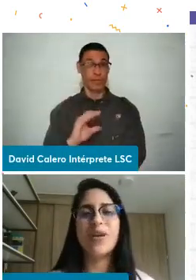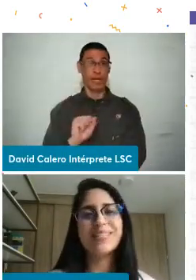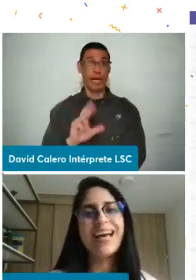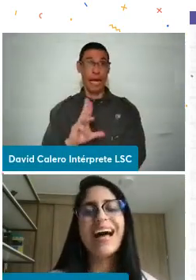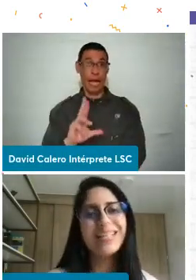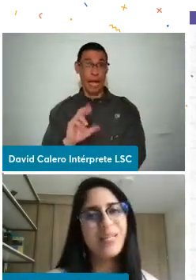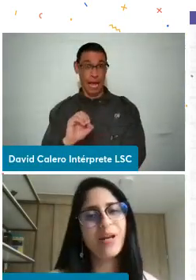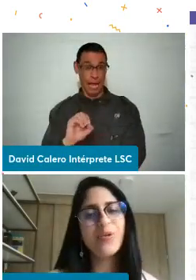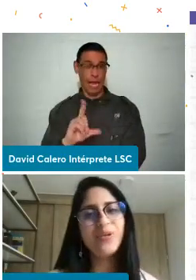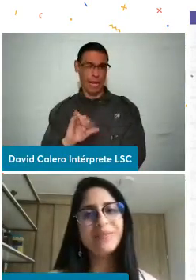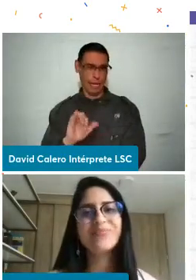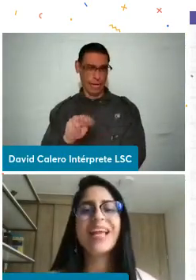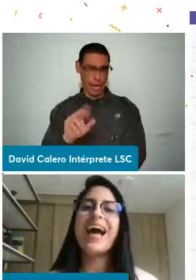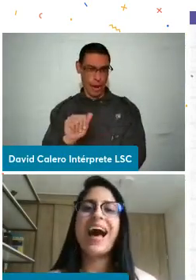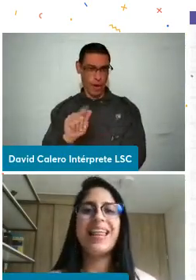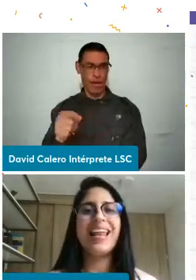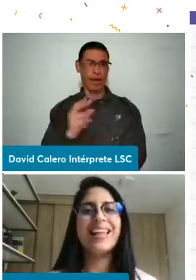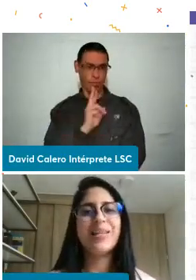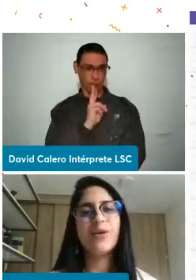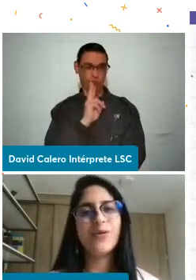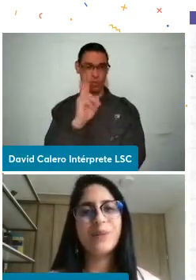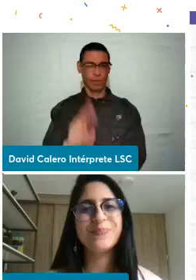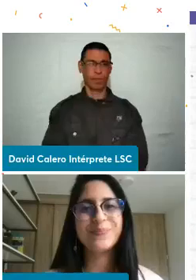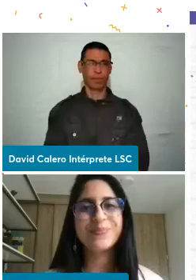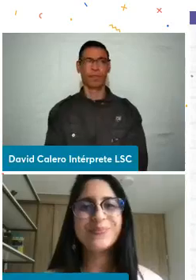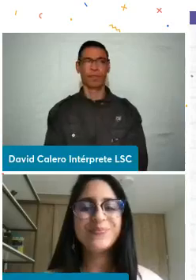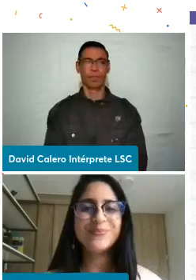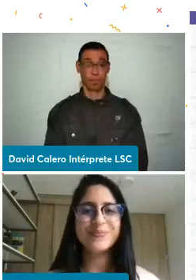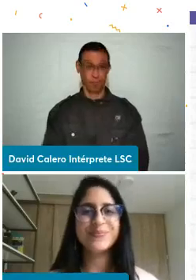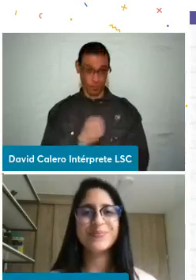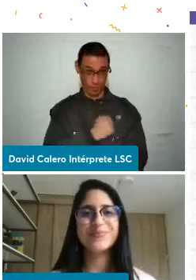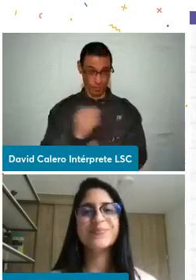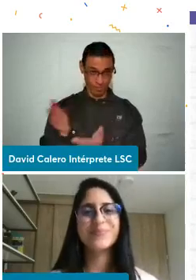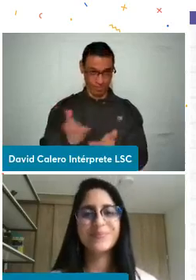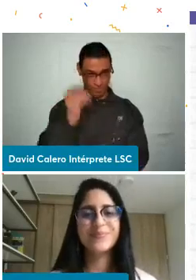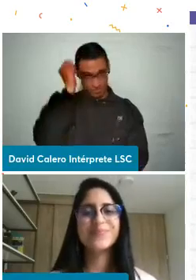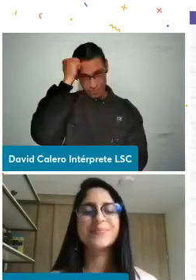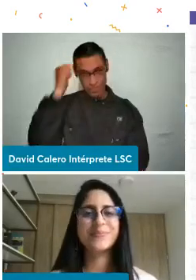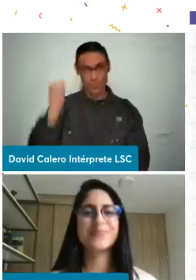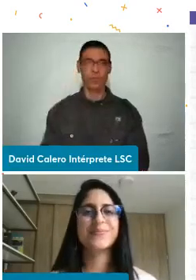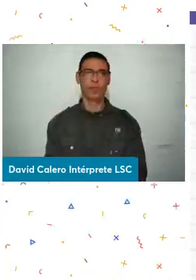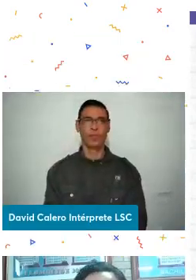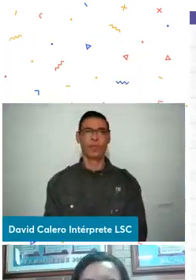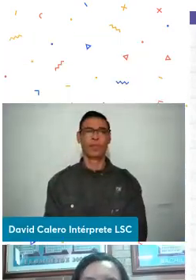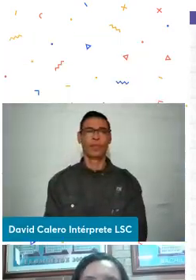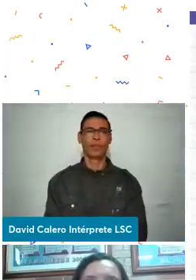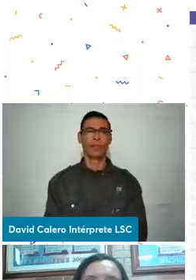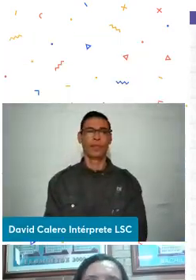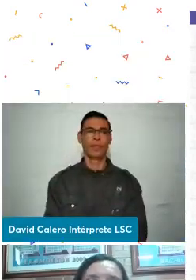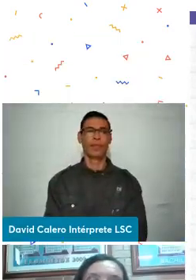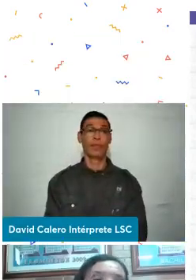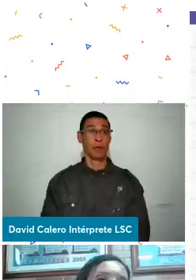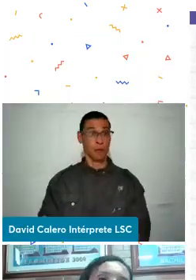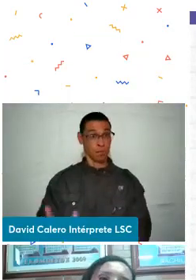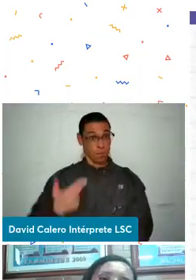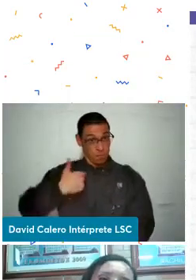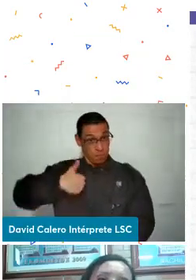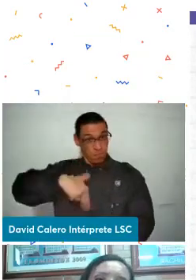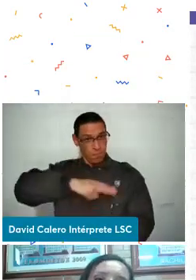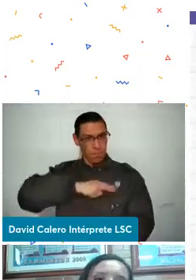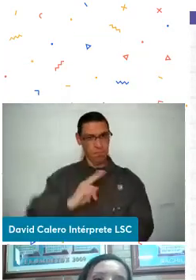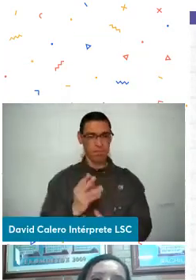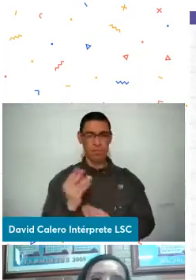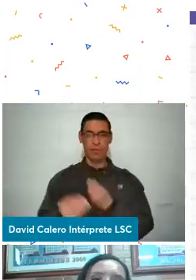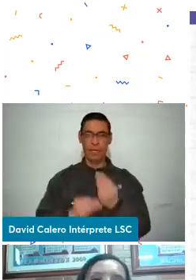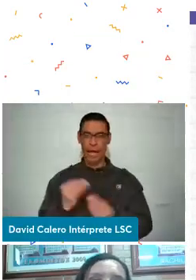dar respuesta a esta pregunta. Adelante, profe. Ok. Bueno, nosotros lo que hacemos es que de forma